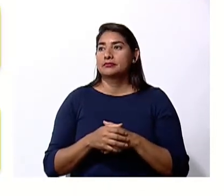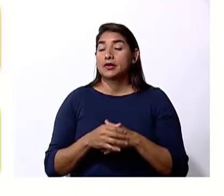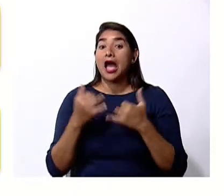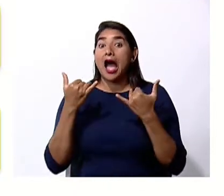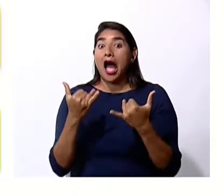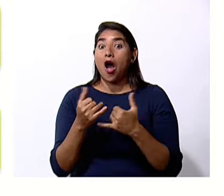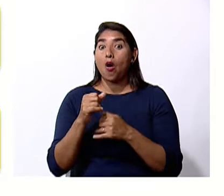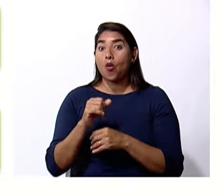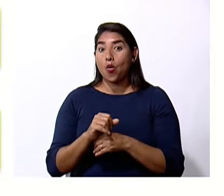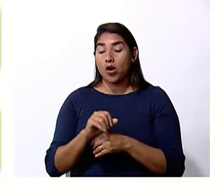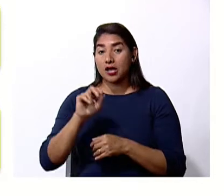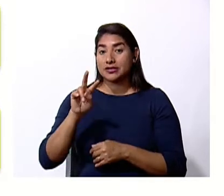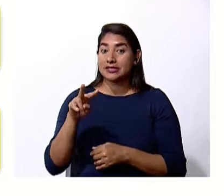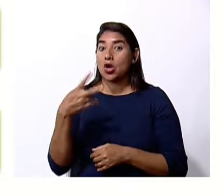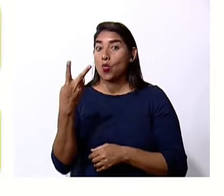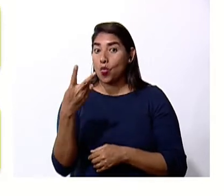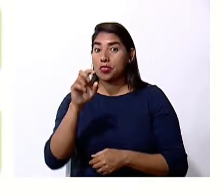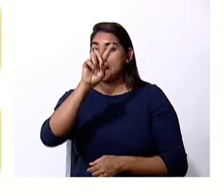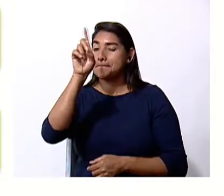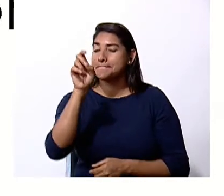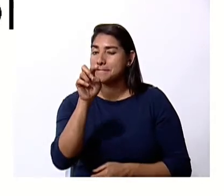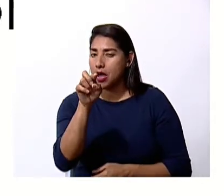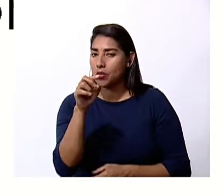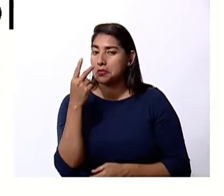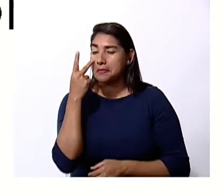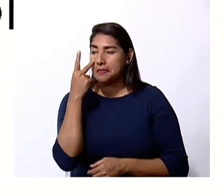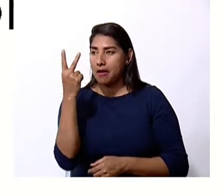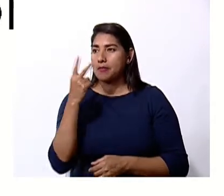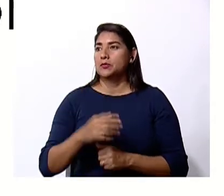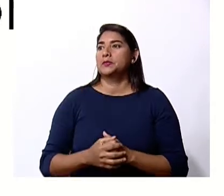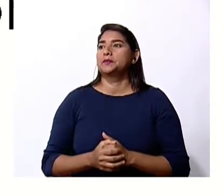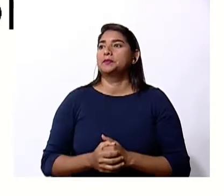Ahora vamos con la pregunta número 2.